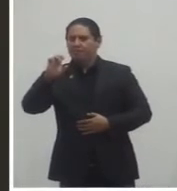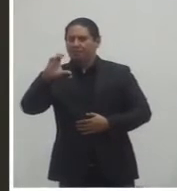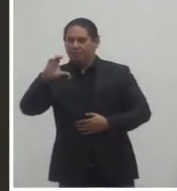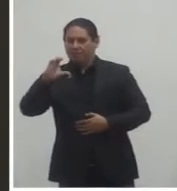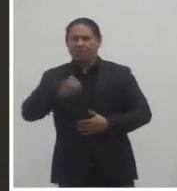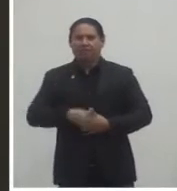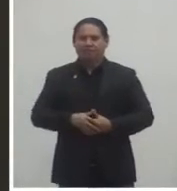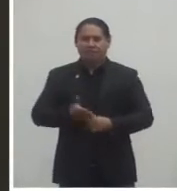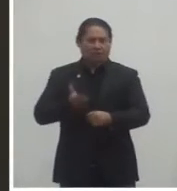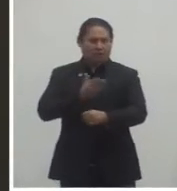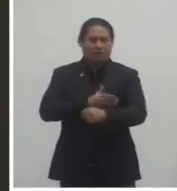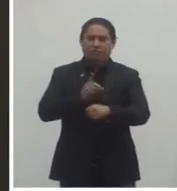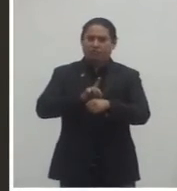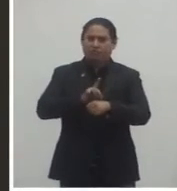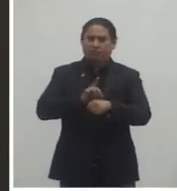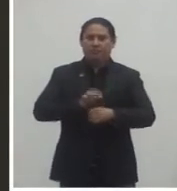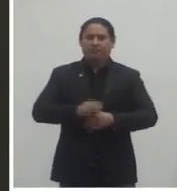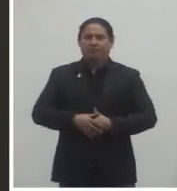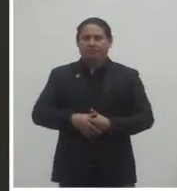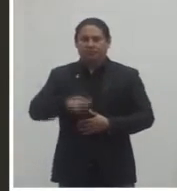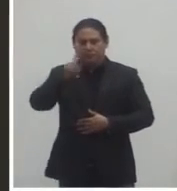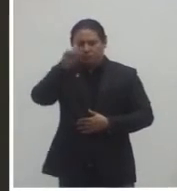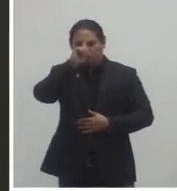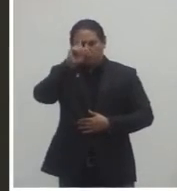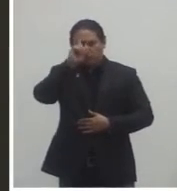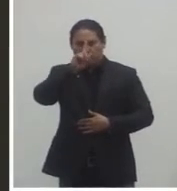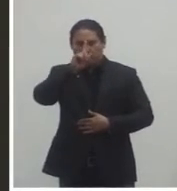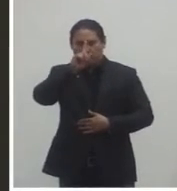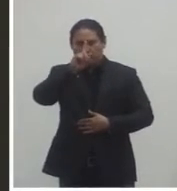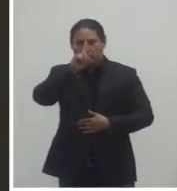días, el consejero